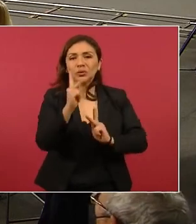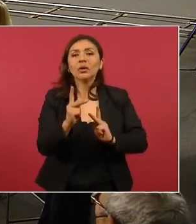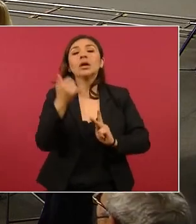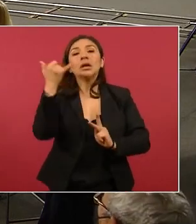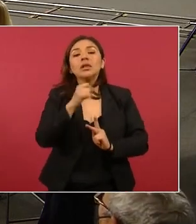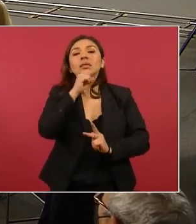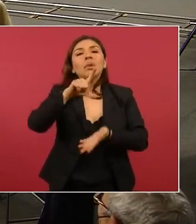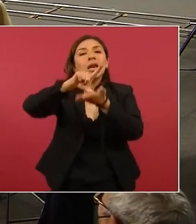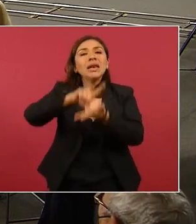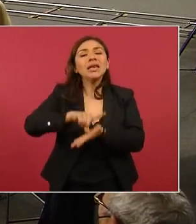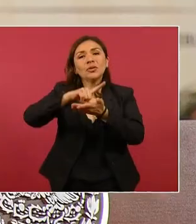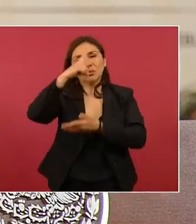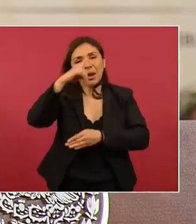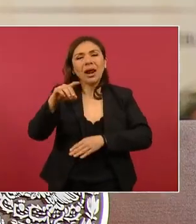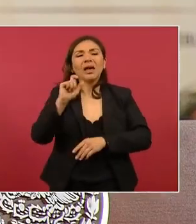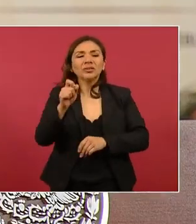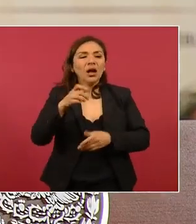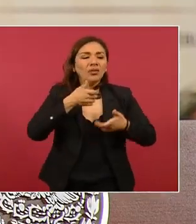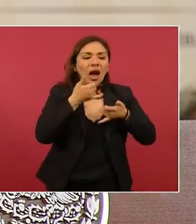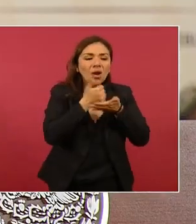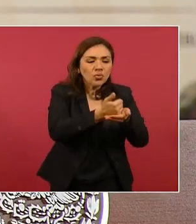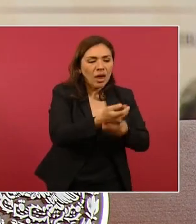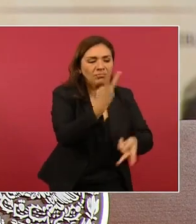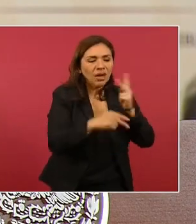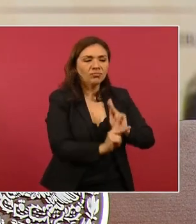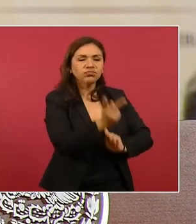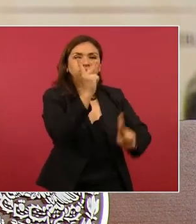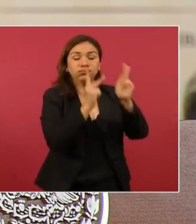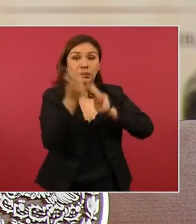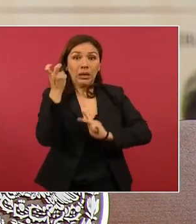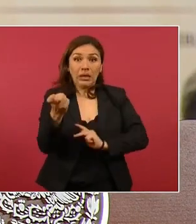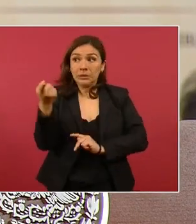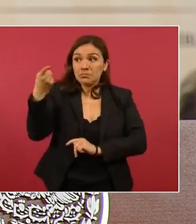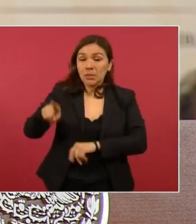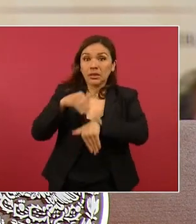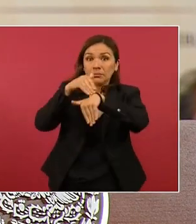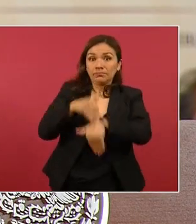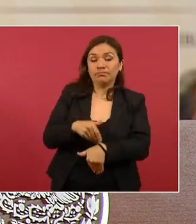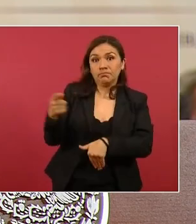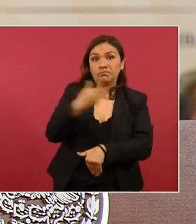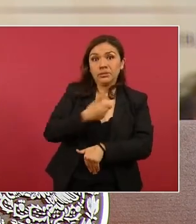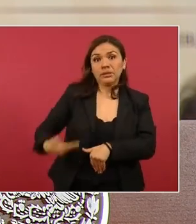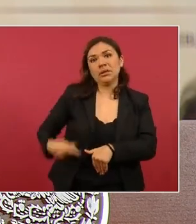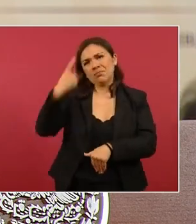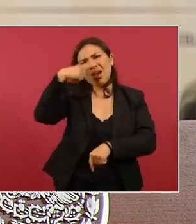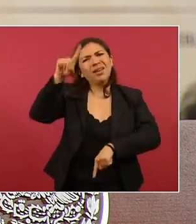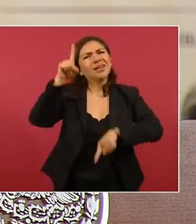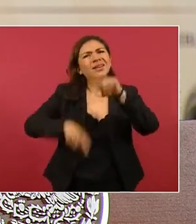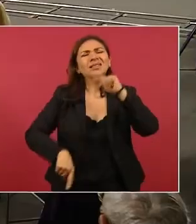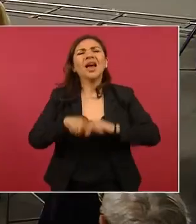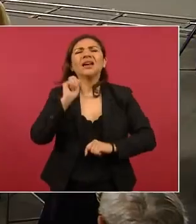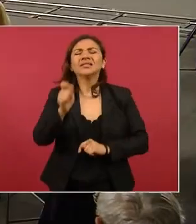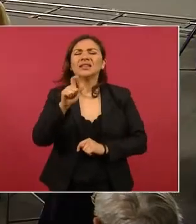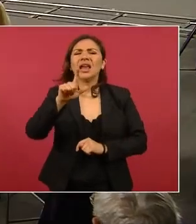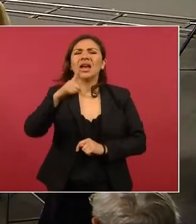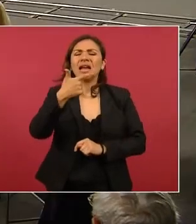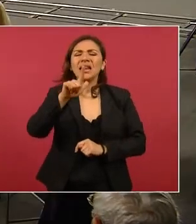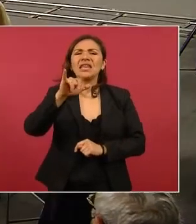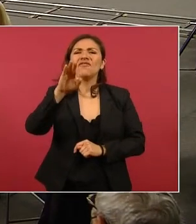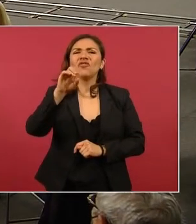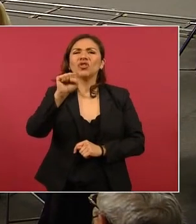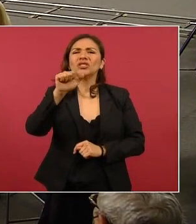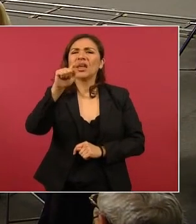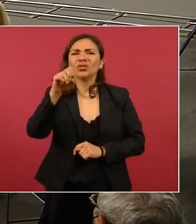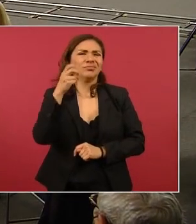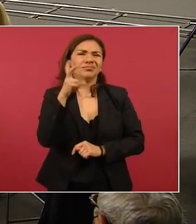biofertilizantes. Esta estrategia para atender la instrucción presidencial de suspender el uso del glifosato y en general